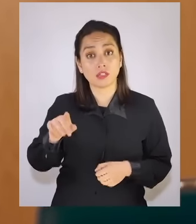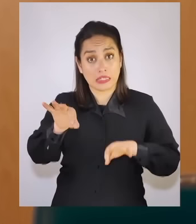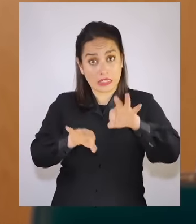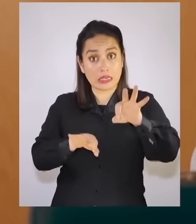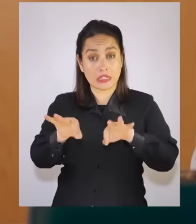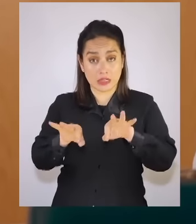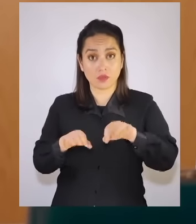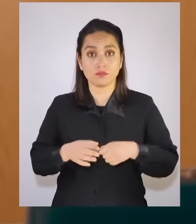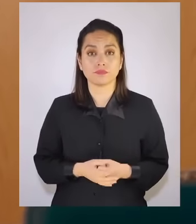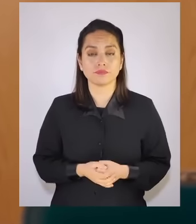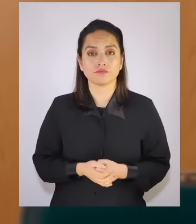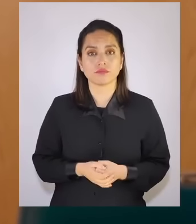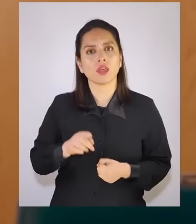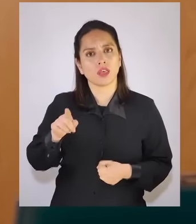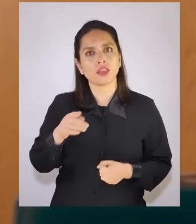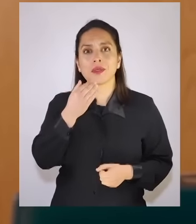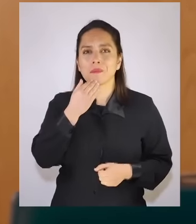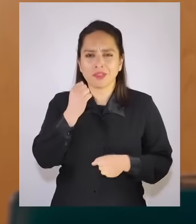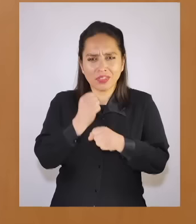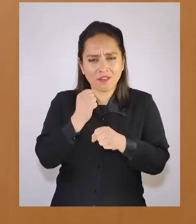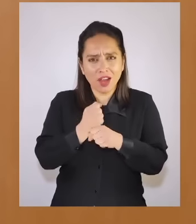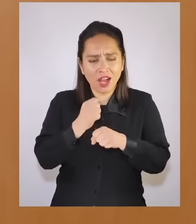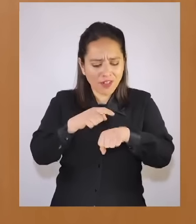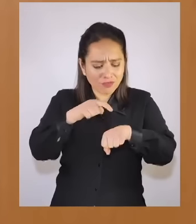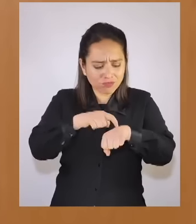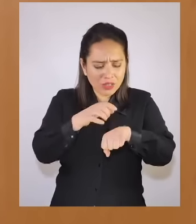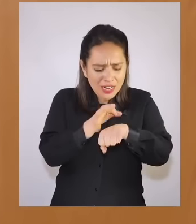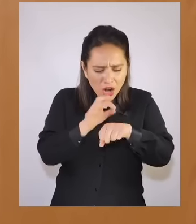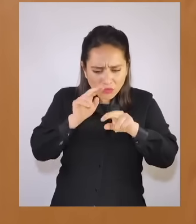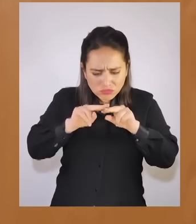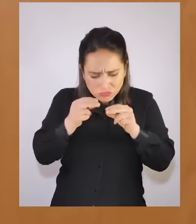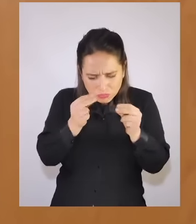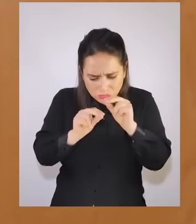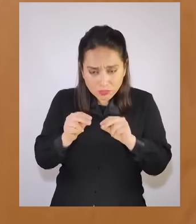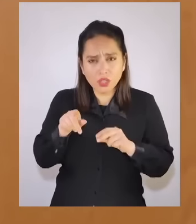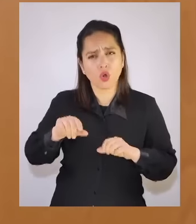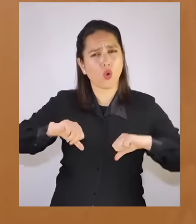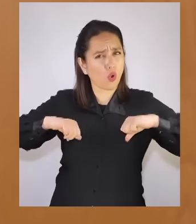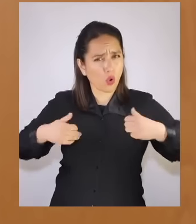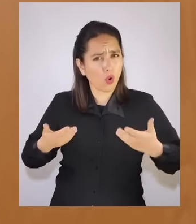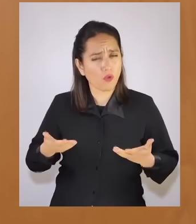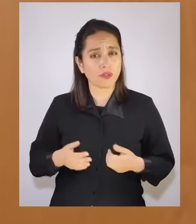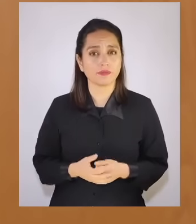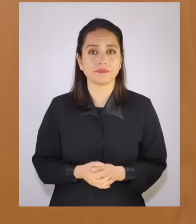ingeniero y era relojero de oficio. Por lo tanto, estamos hablando de un muchacho joven.